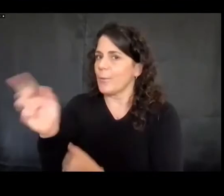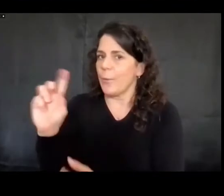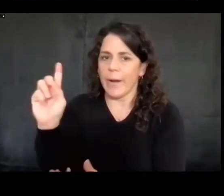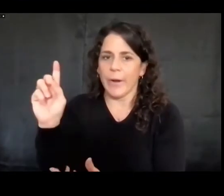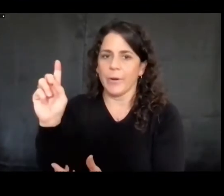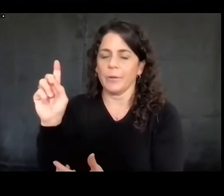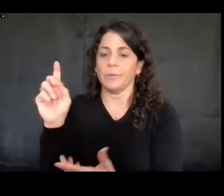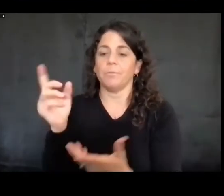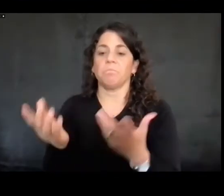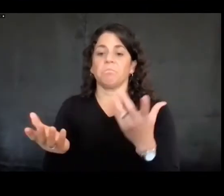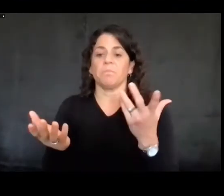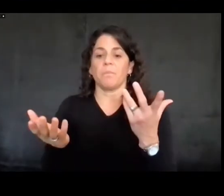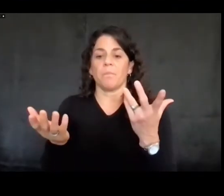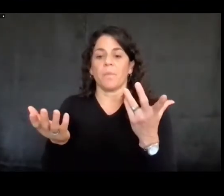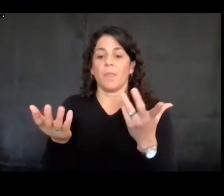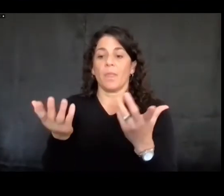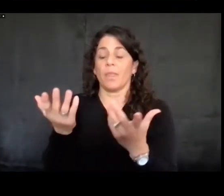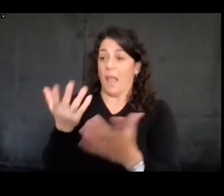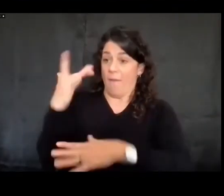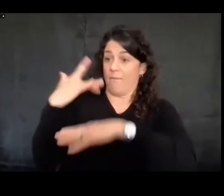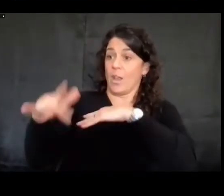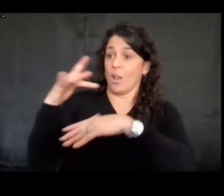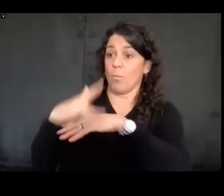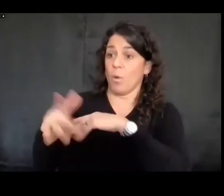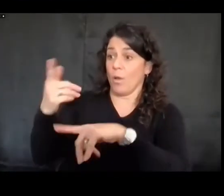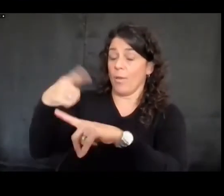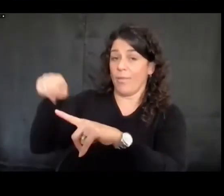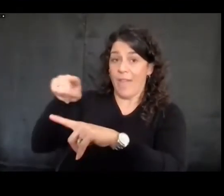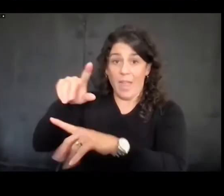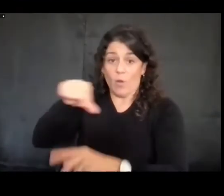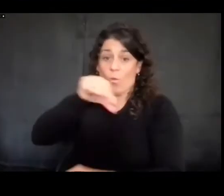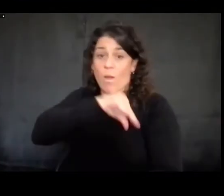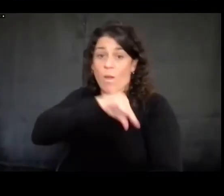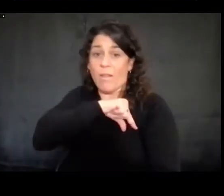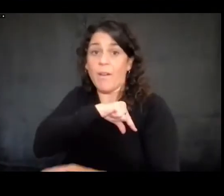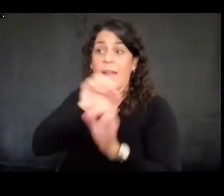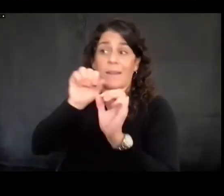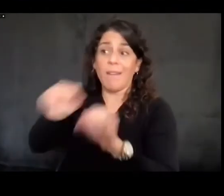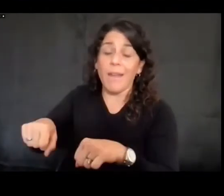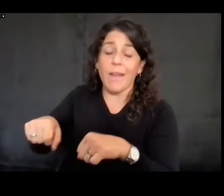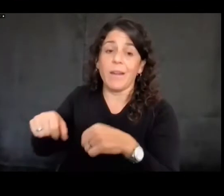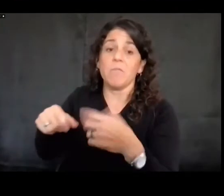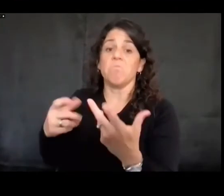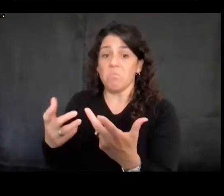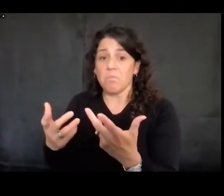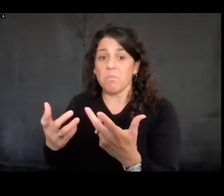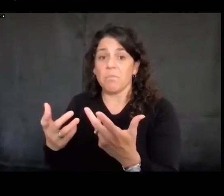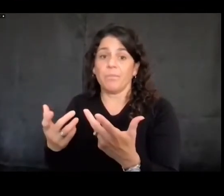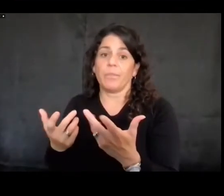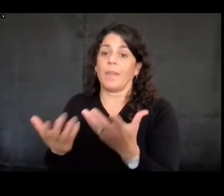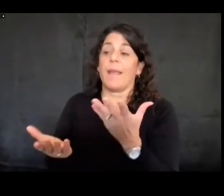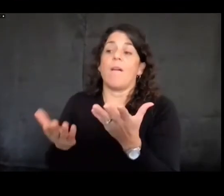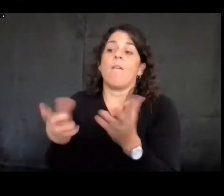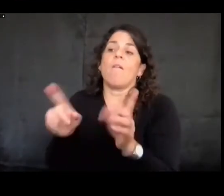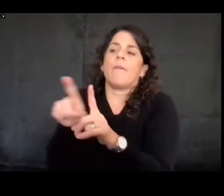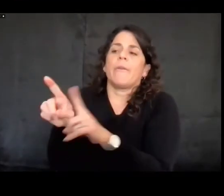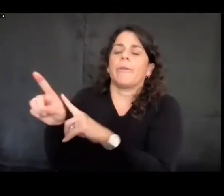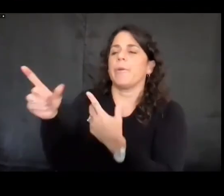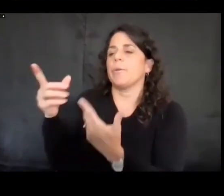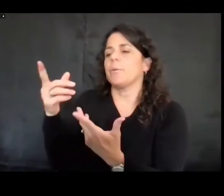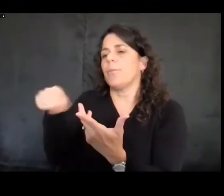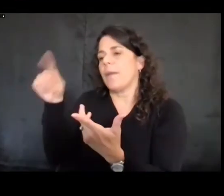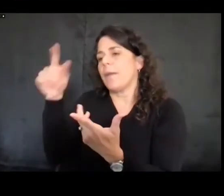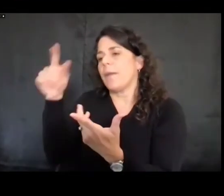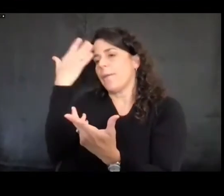no saber que está disponible y que califican y no saber lo